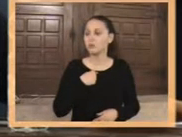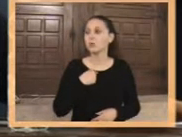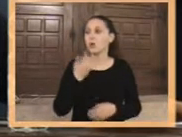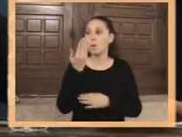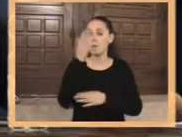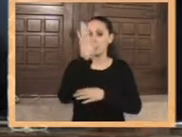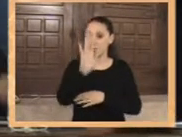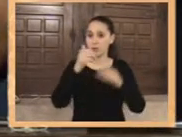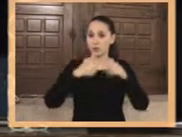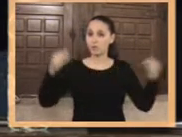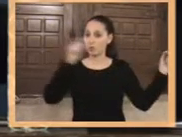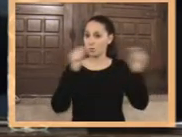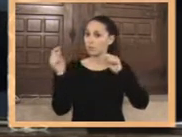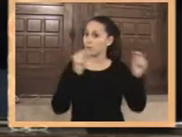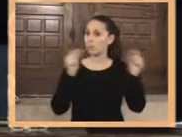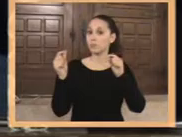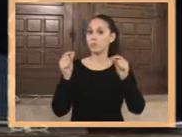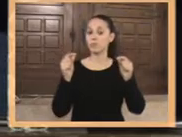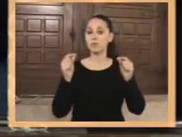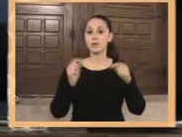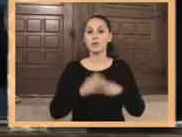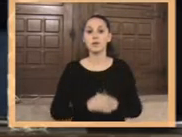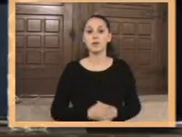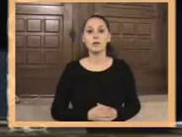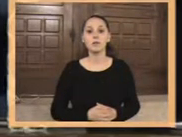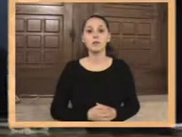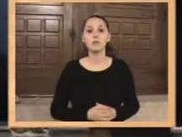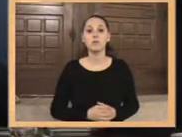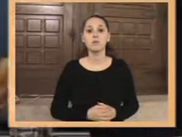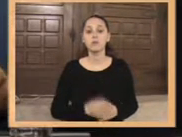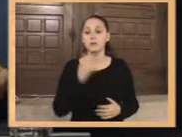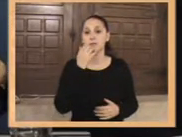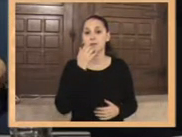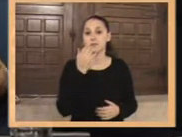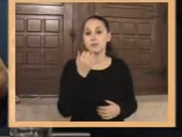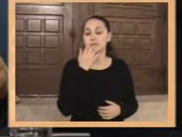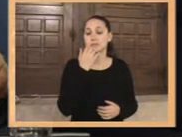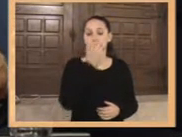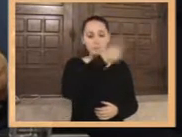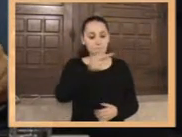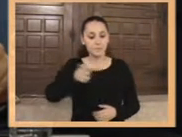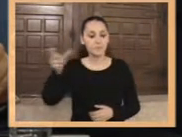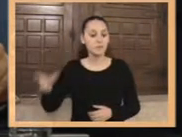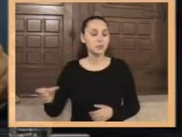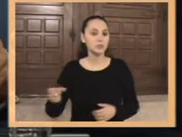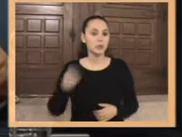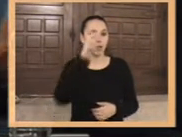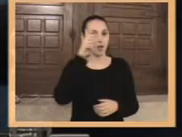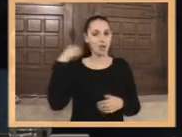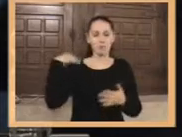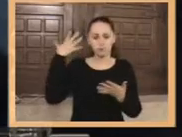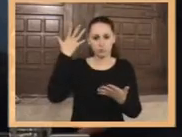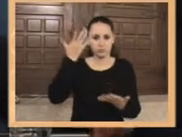mociones en los plenos, los nuevos lo podrán ver en las hemerotecas, los que llevan más tiempo han podido comprobar cómo no es